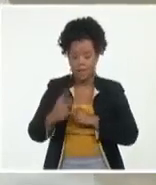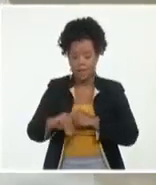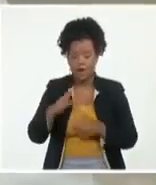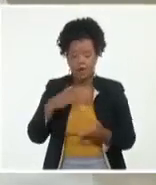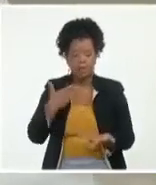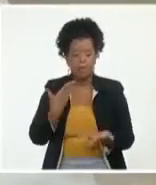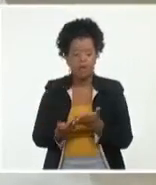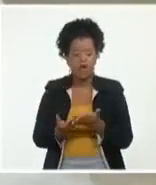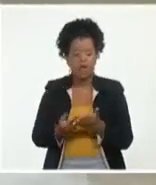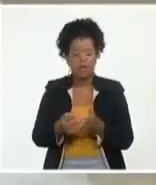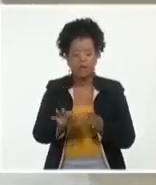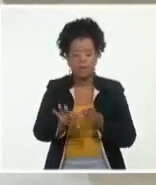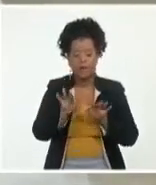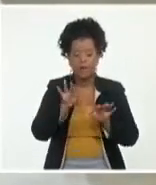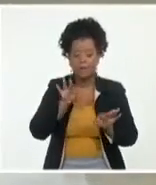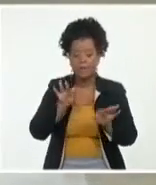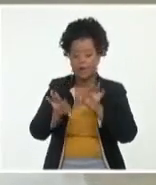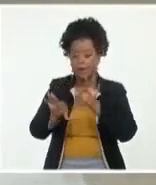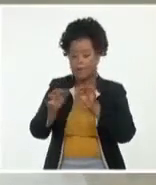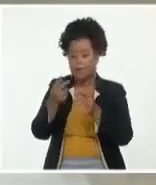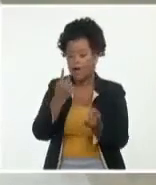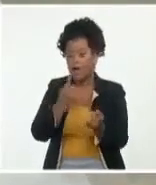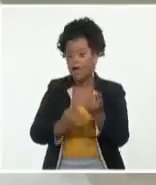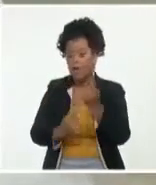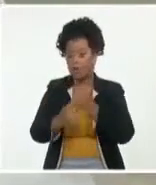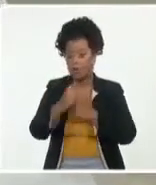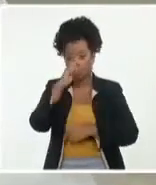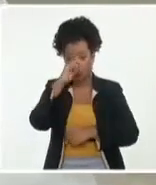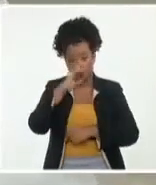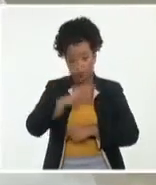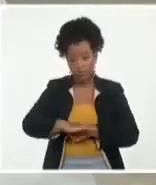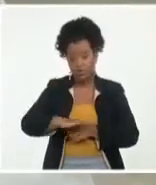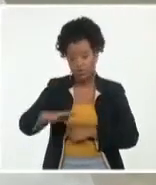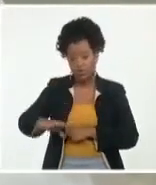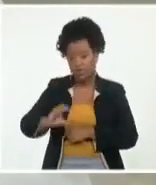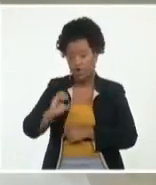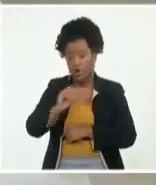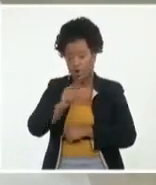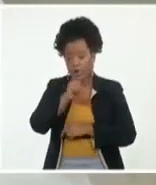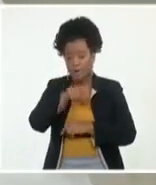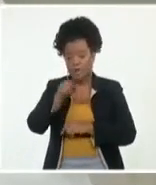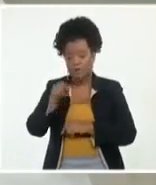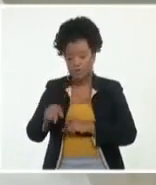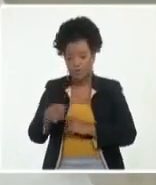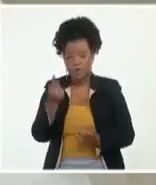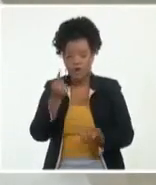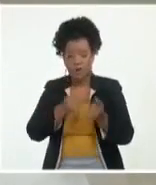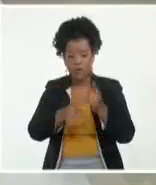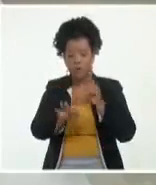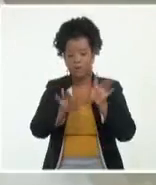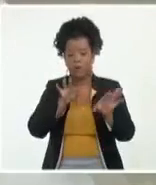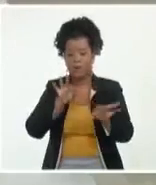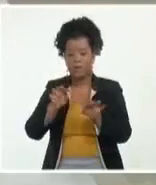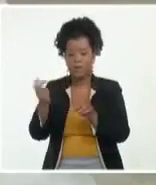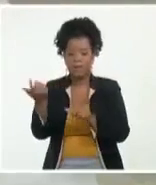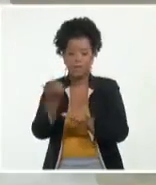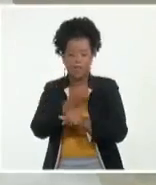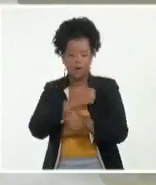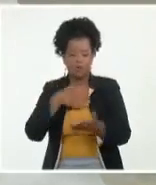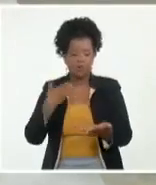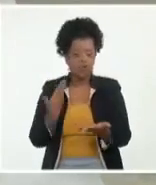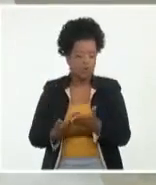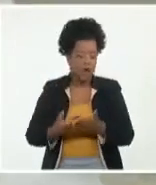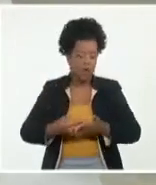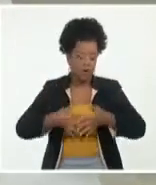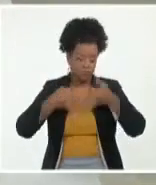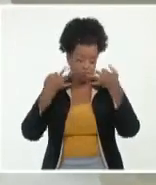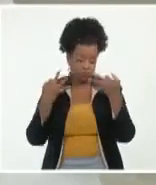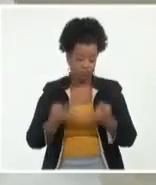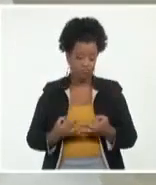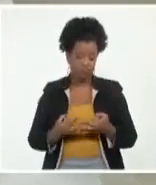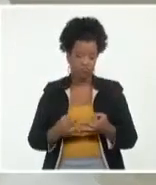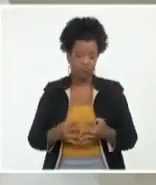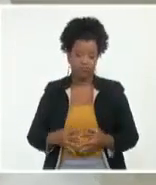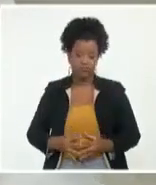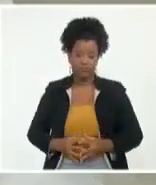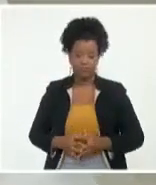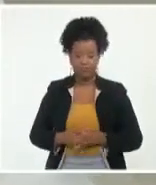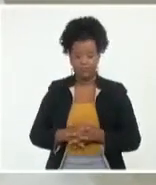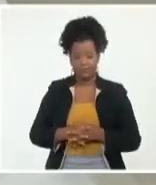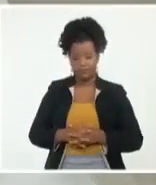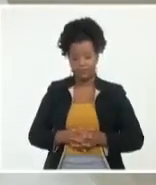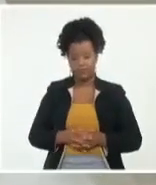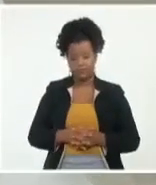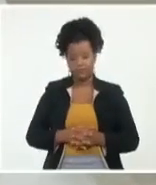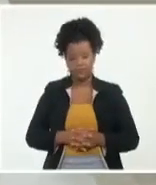seguridad a un vacunatorio, a una escuela, etcétera, a ponerse la vacuna, es porque ya han participado voluntarios